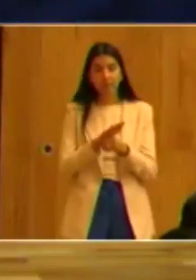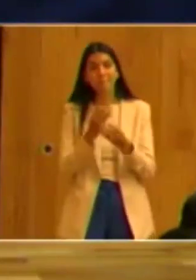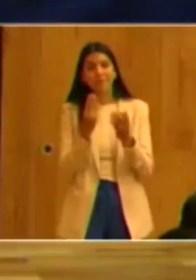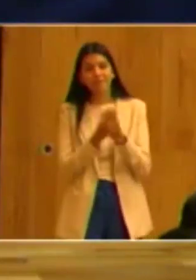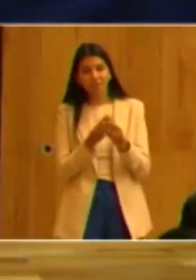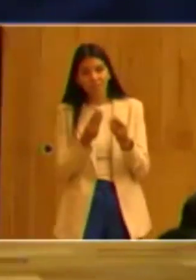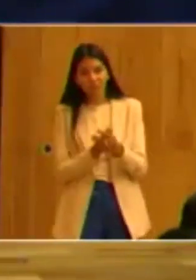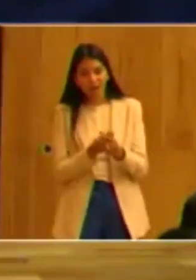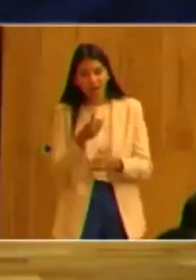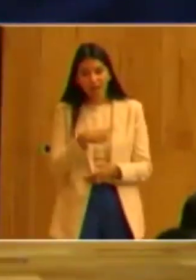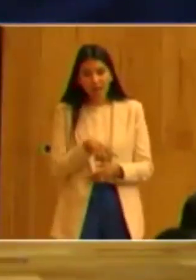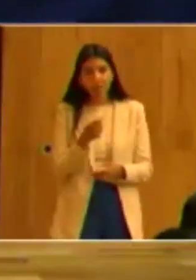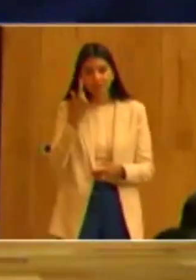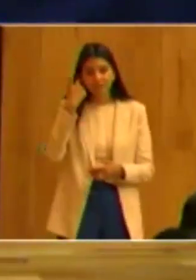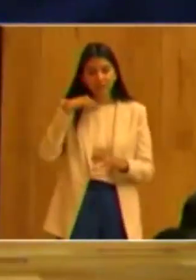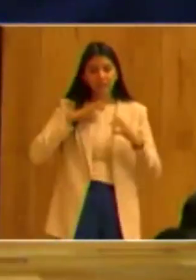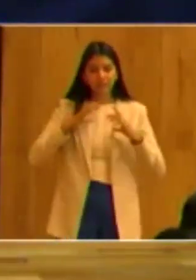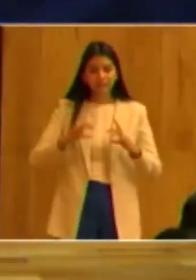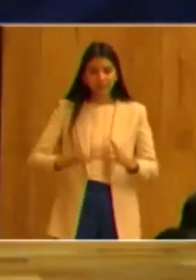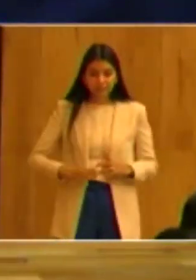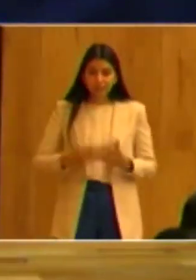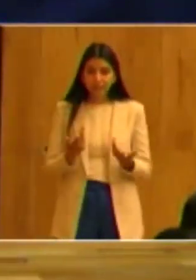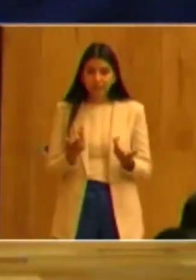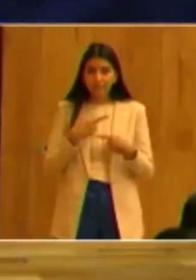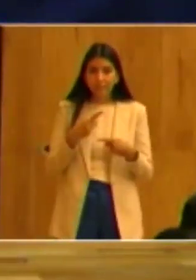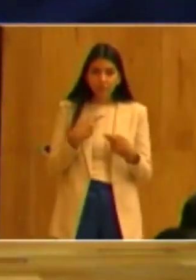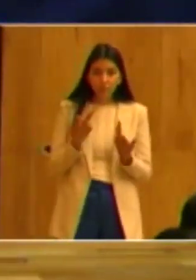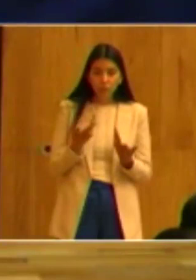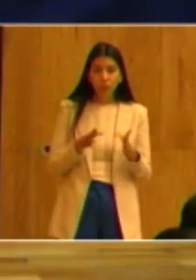privacidad e intimidad e invasión de la persona.